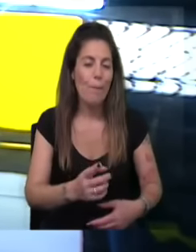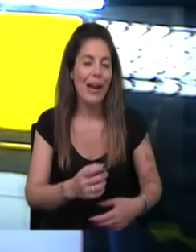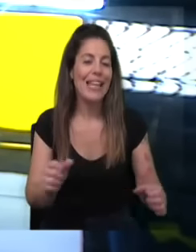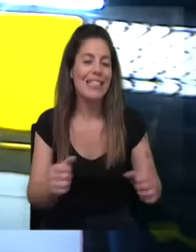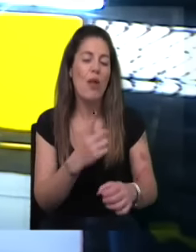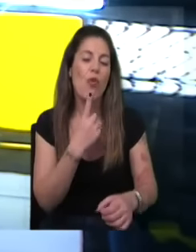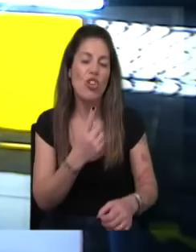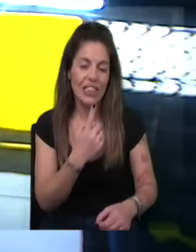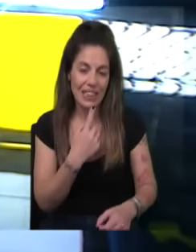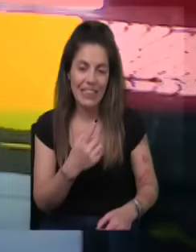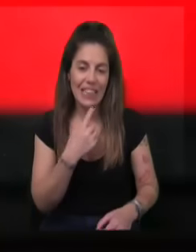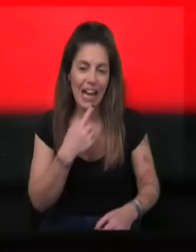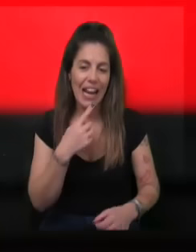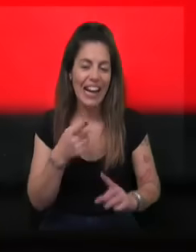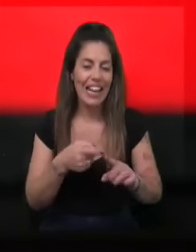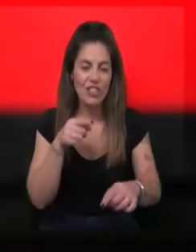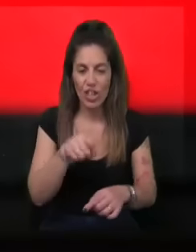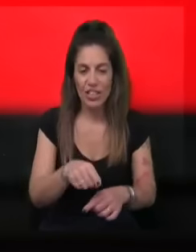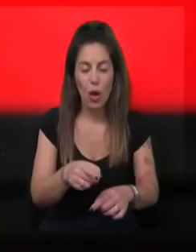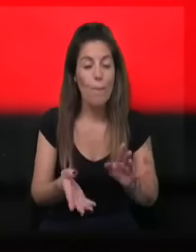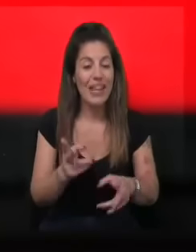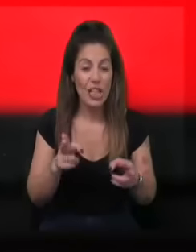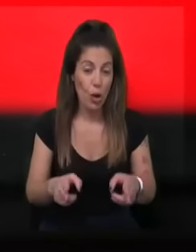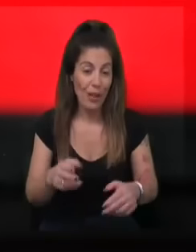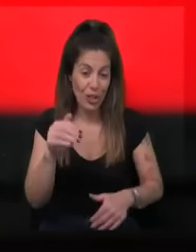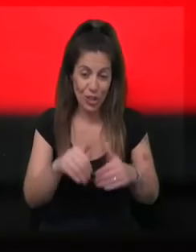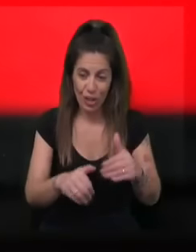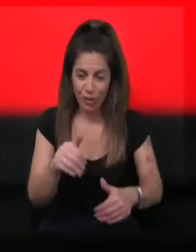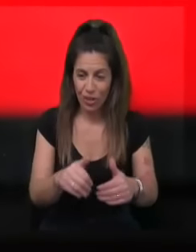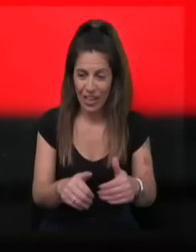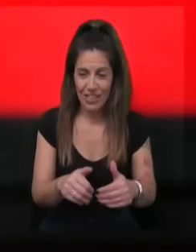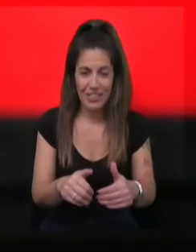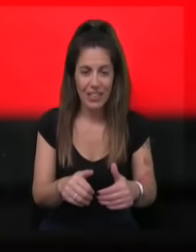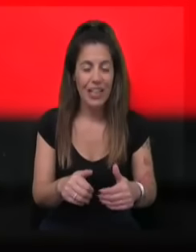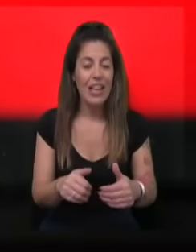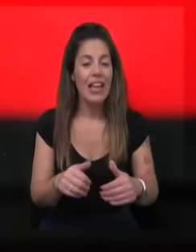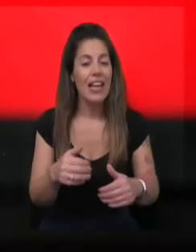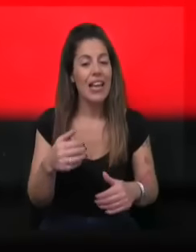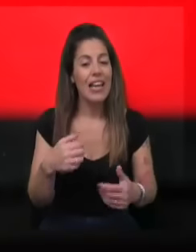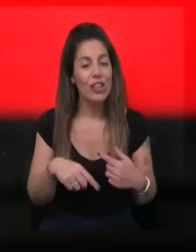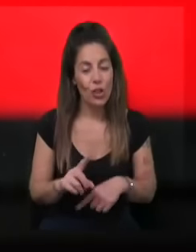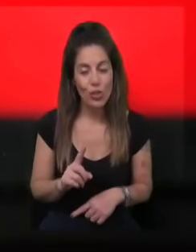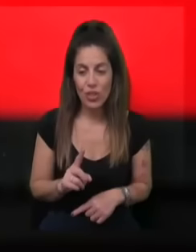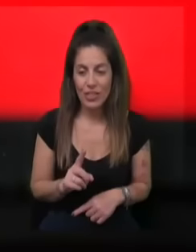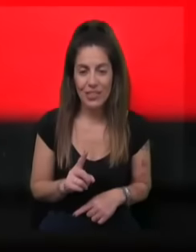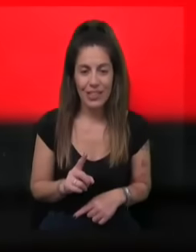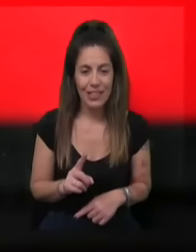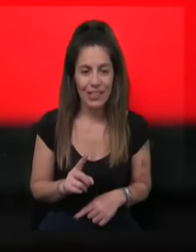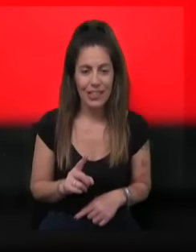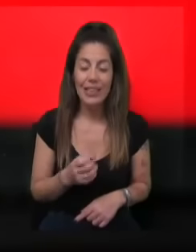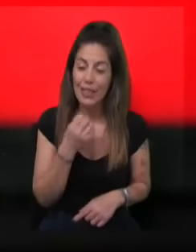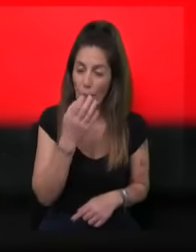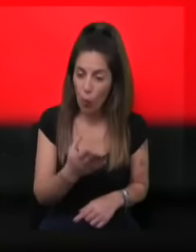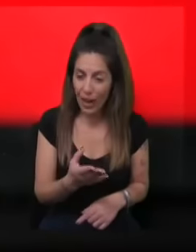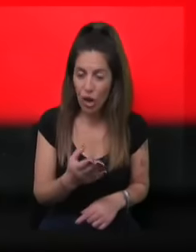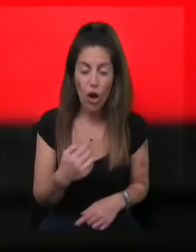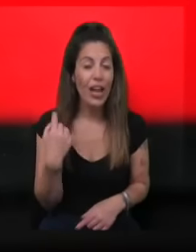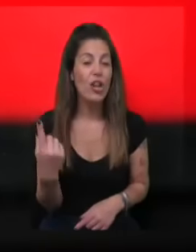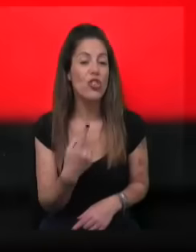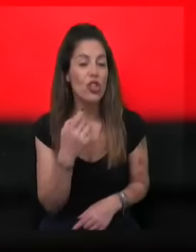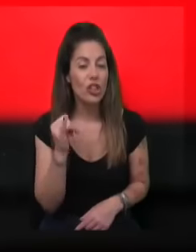y sobre todo en los periodos electorales no entonces este parece que está bueno que nosotros